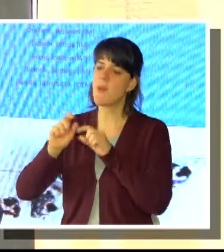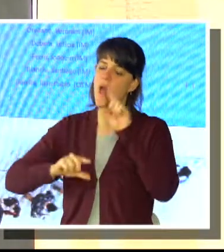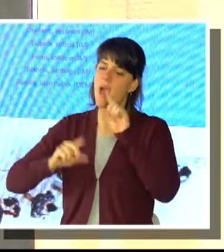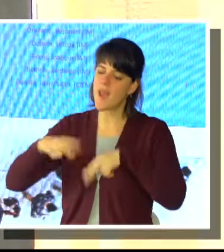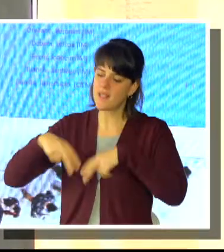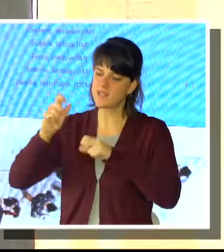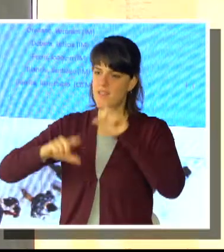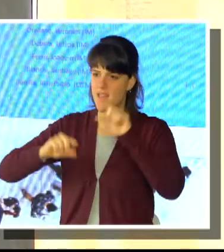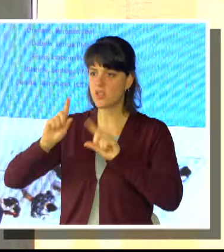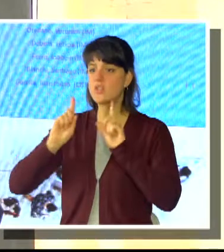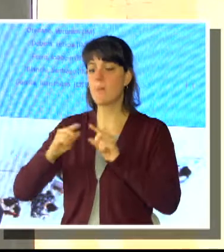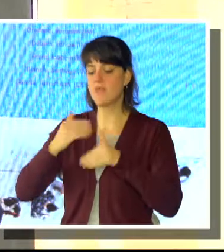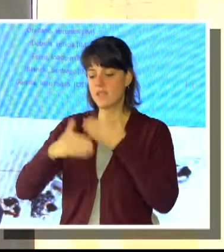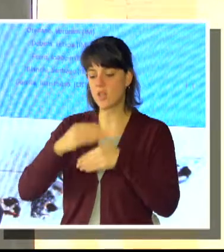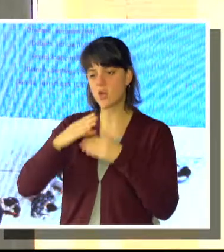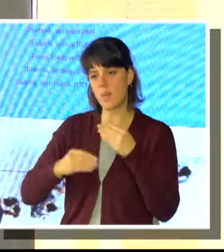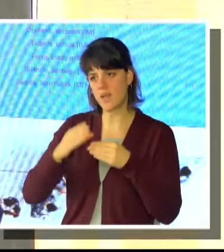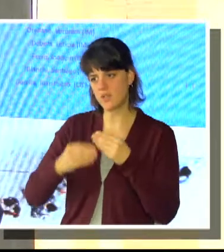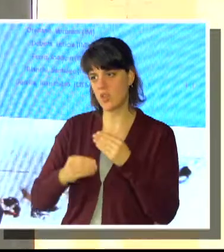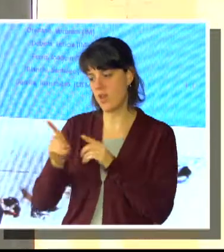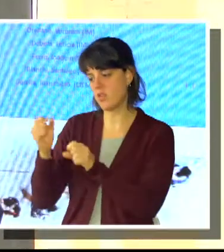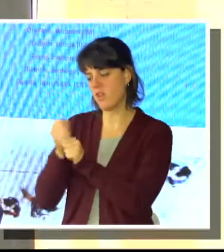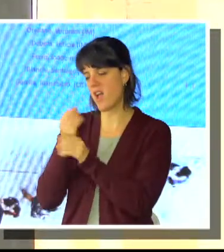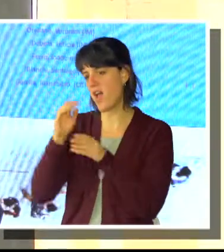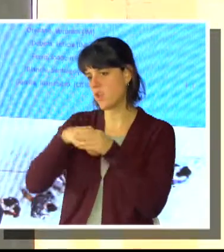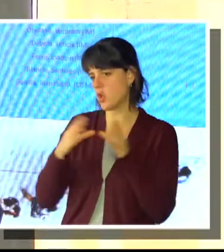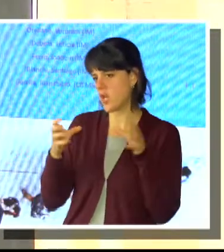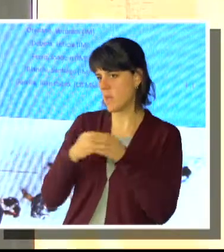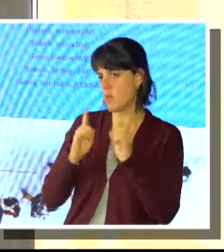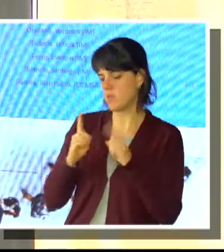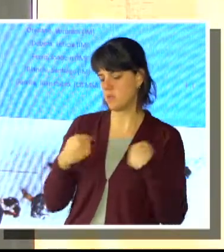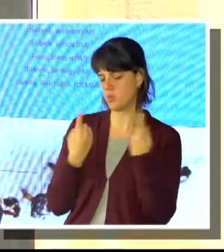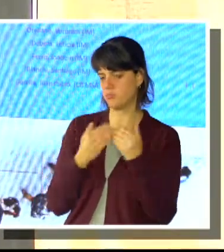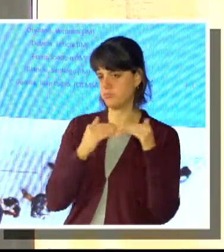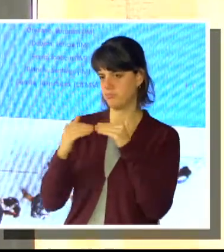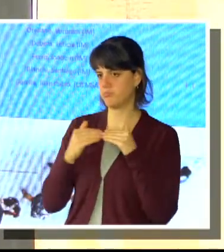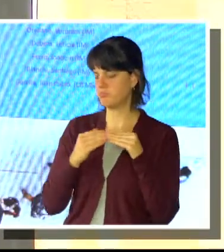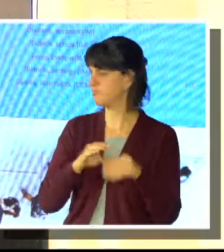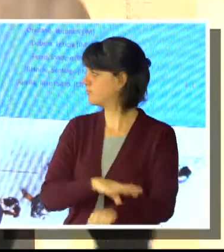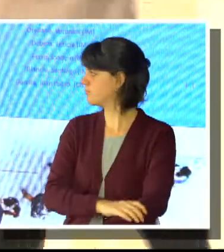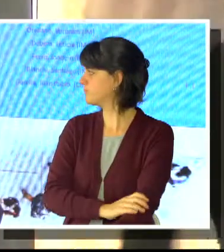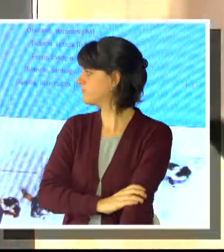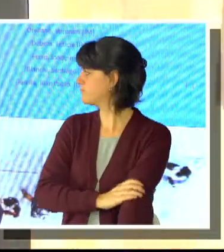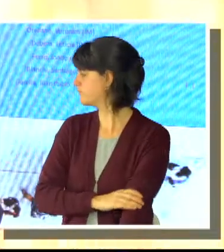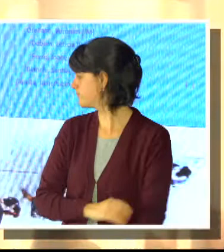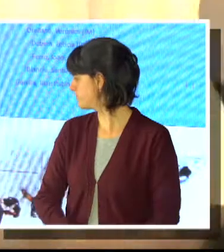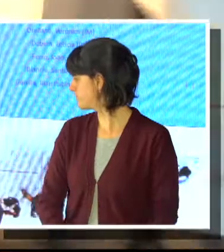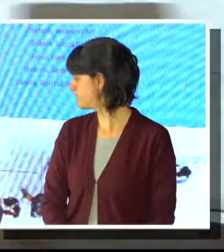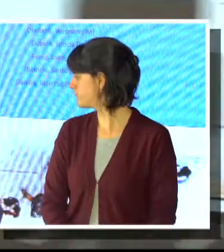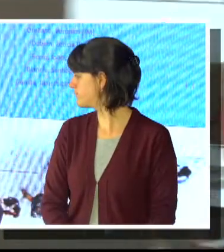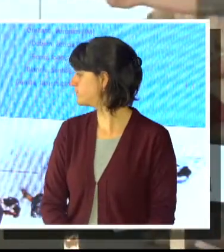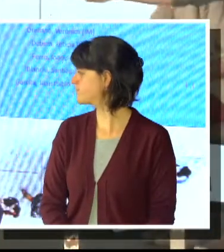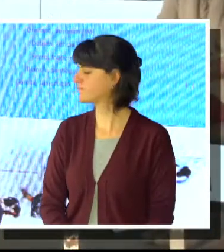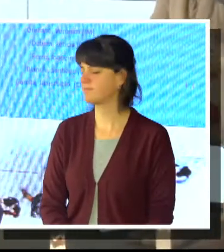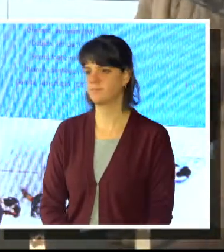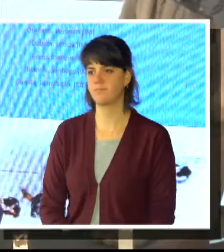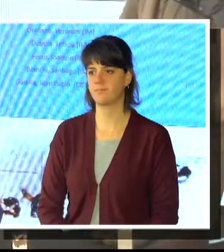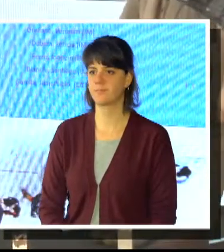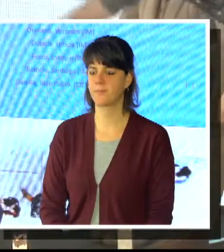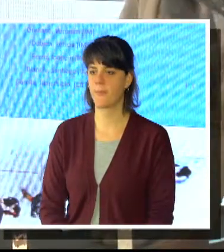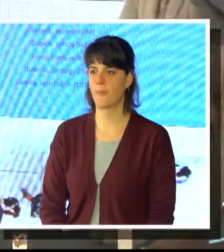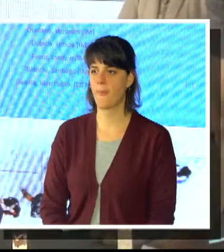con nosotros. Juan Pablo pertenece a la empresa Ciensa. Como explicaron en la ponencia anterior, Ciensa fue la empresa adjudicataria de la licitación que hizo la Intendencia